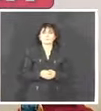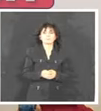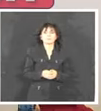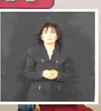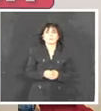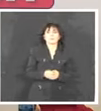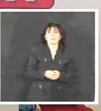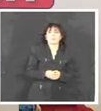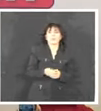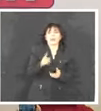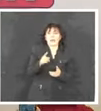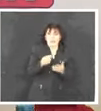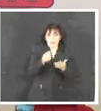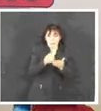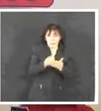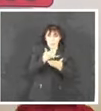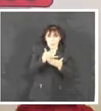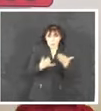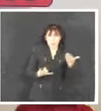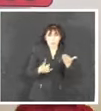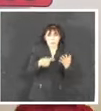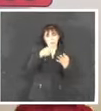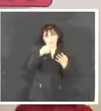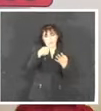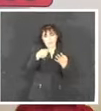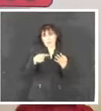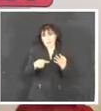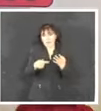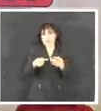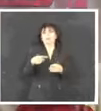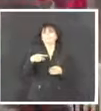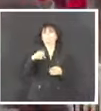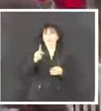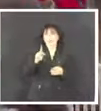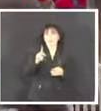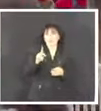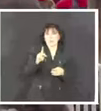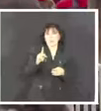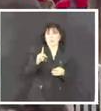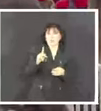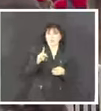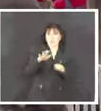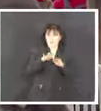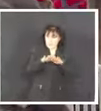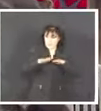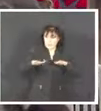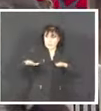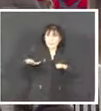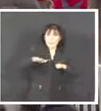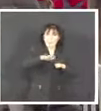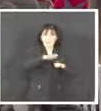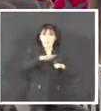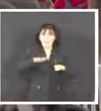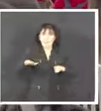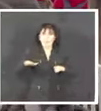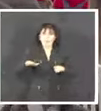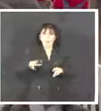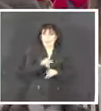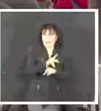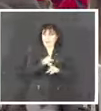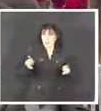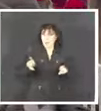Hay diversos proyectos, pero tienen que ser proyectos metropolitanos y que ayuden a todos